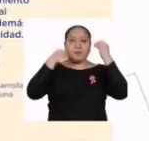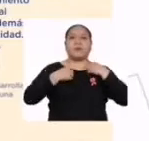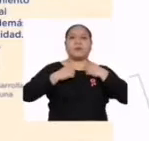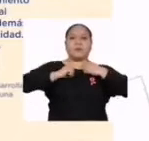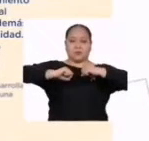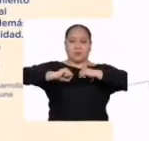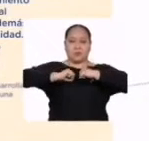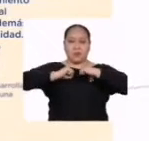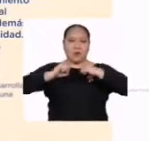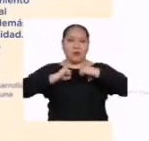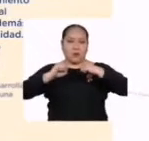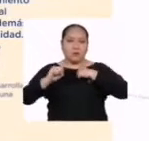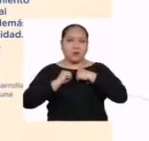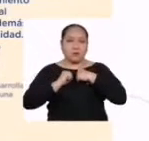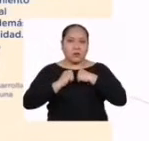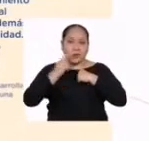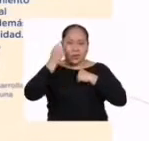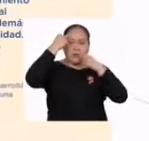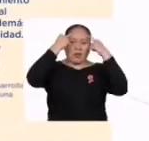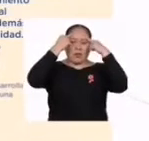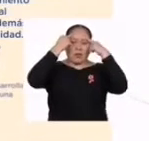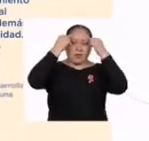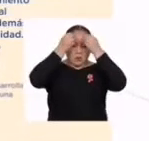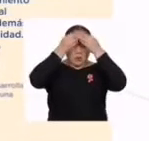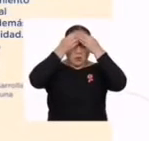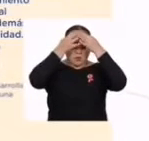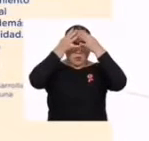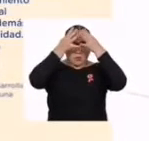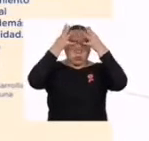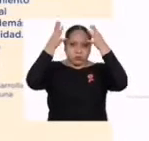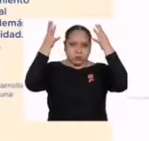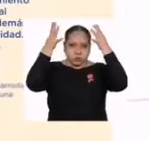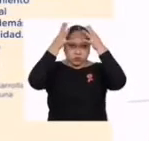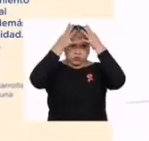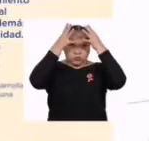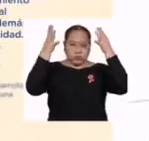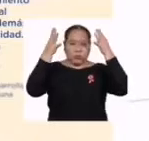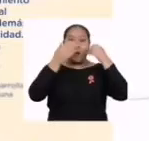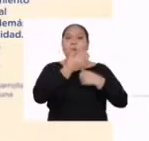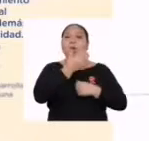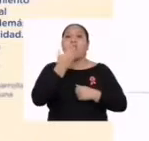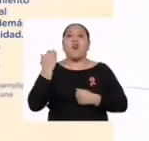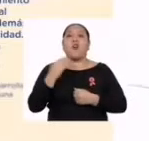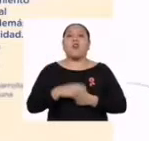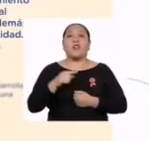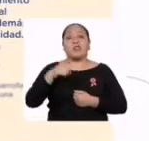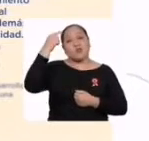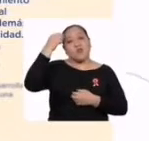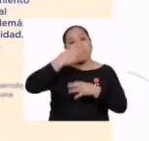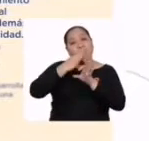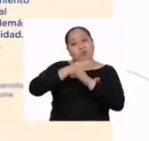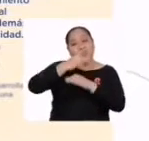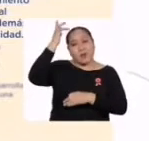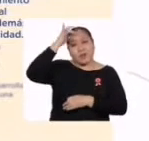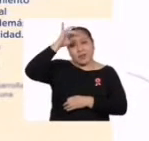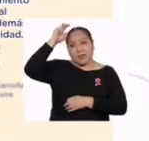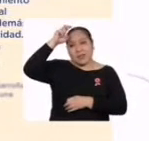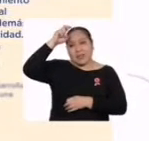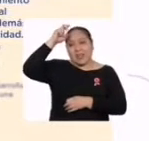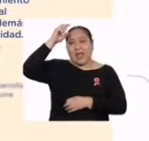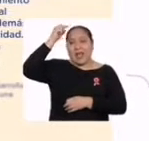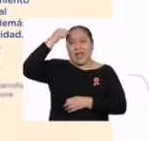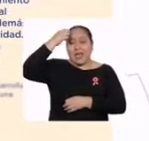cuerpo ejercitado, se estructura ventajosamente en orden a su capacidad y a su rendimiento intelectual. Por tal